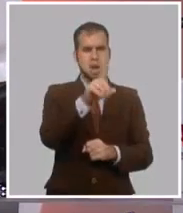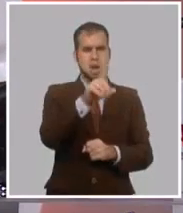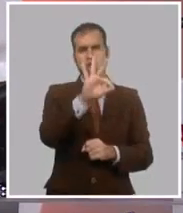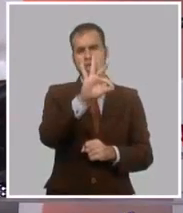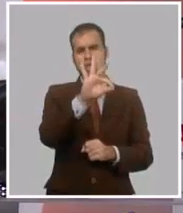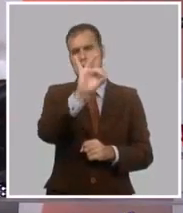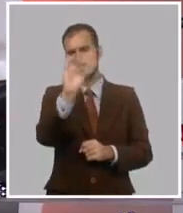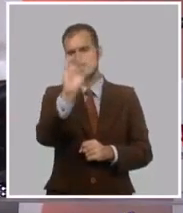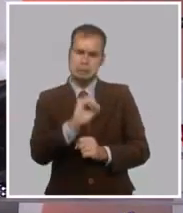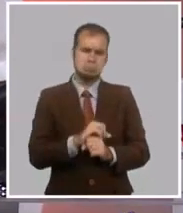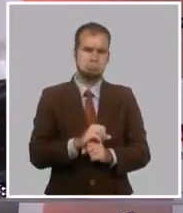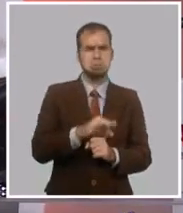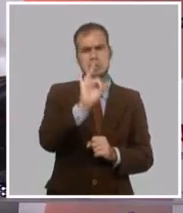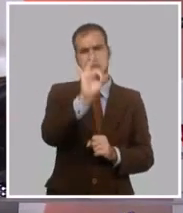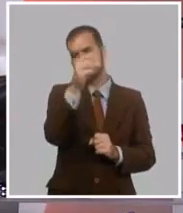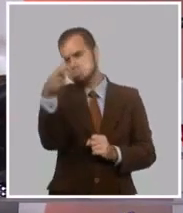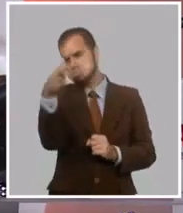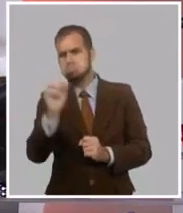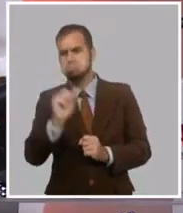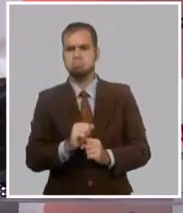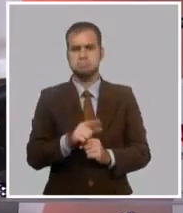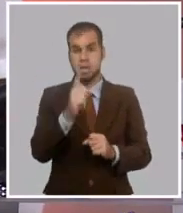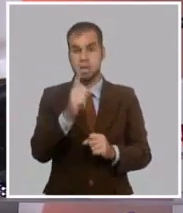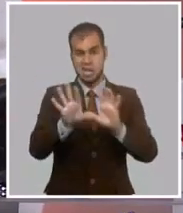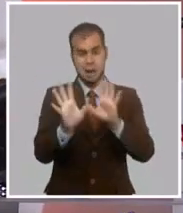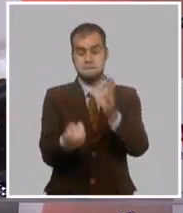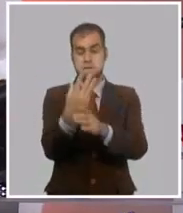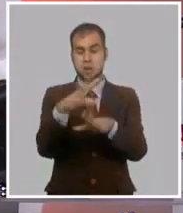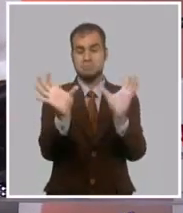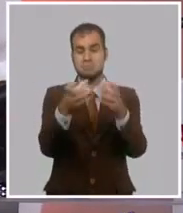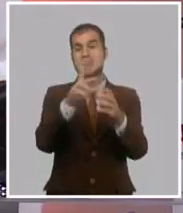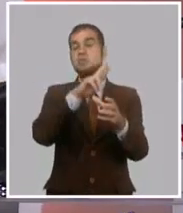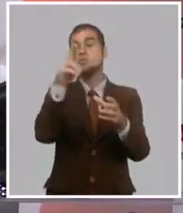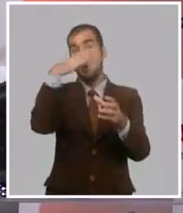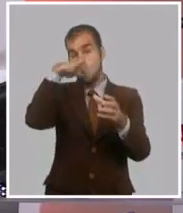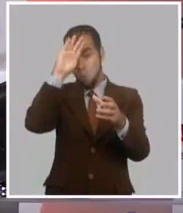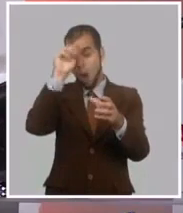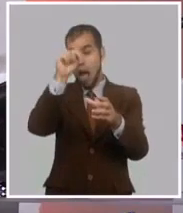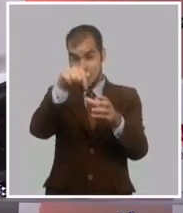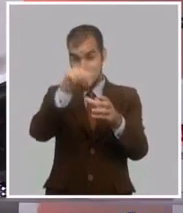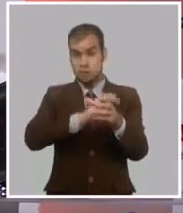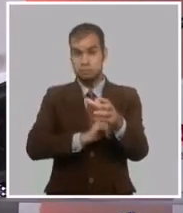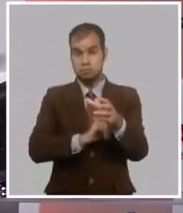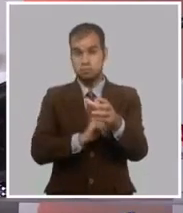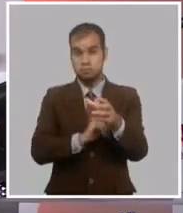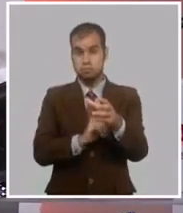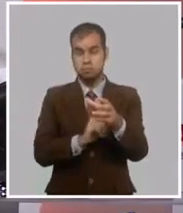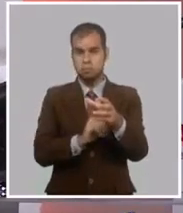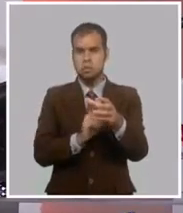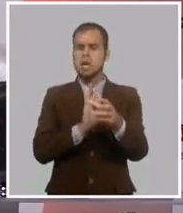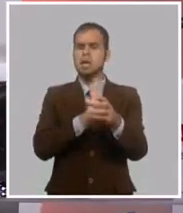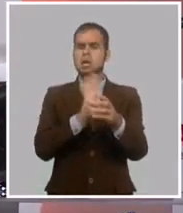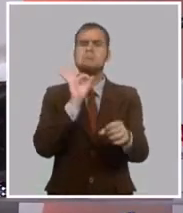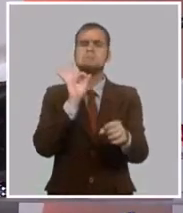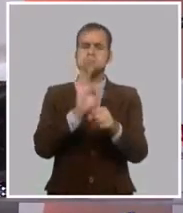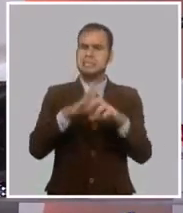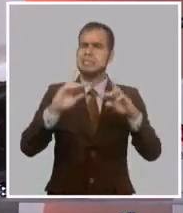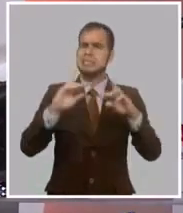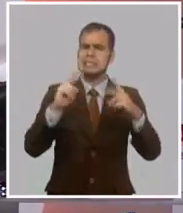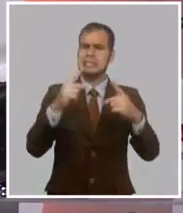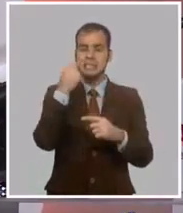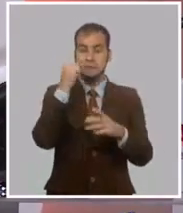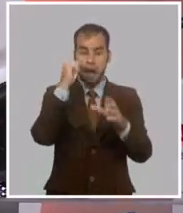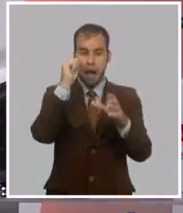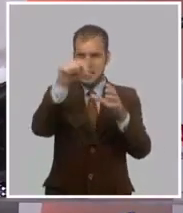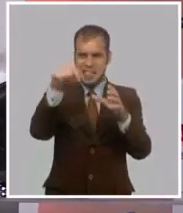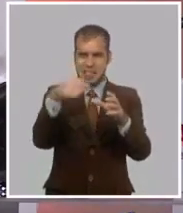80, e inclusive ya en los momentos en que está fundado el Partido Revolucionario Cubano, insisten una y otra vez justamente